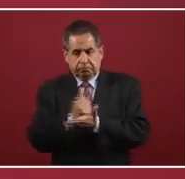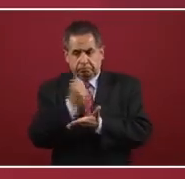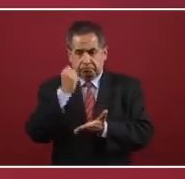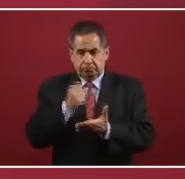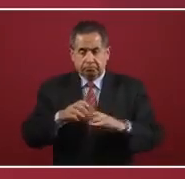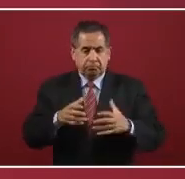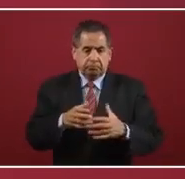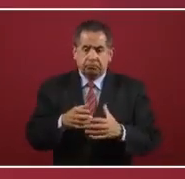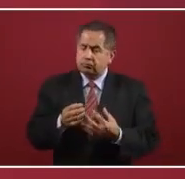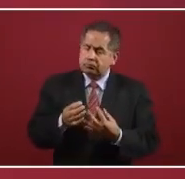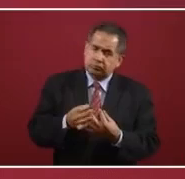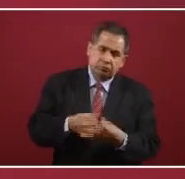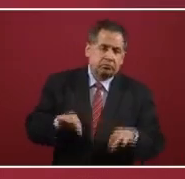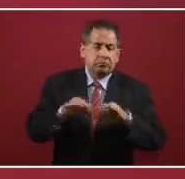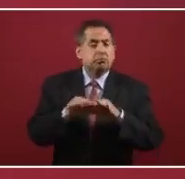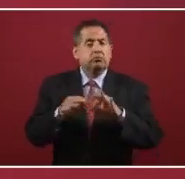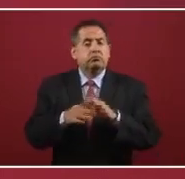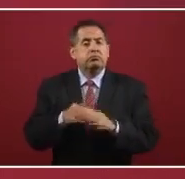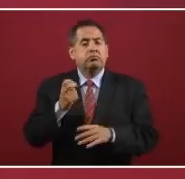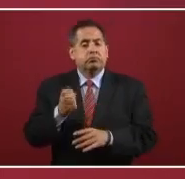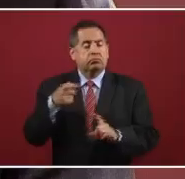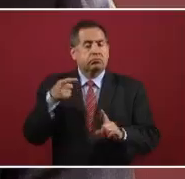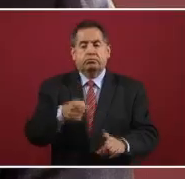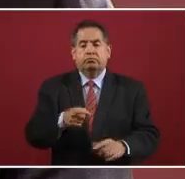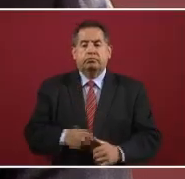Nos importa mucho eso,